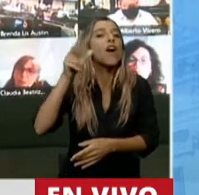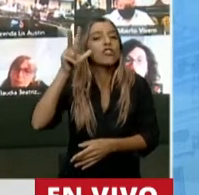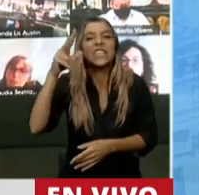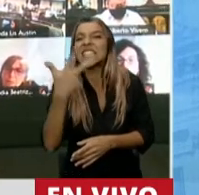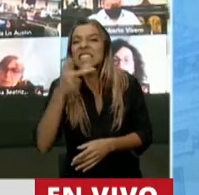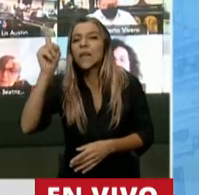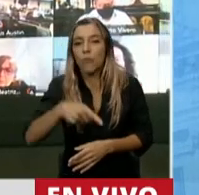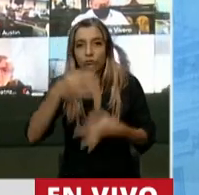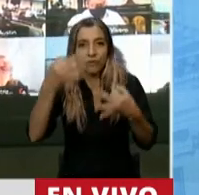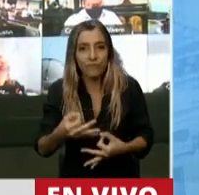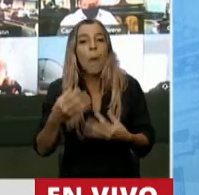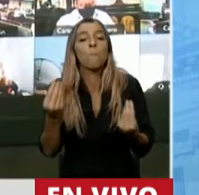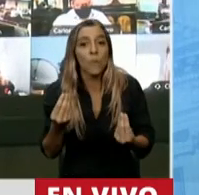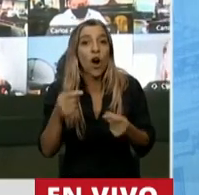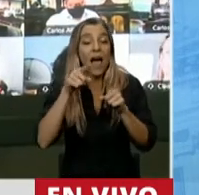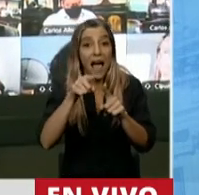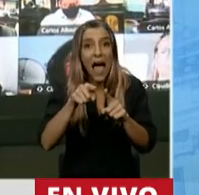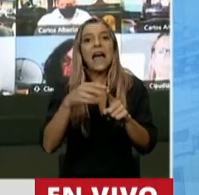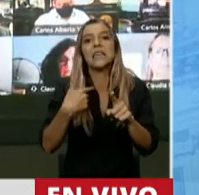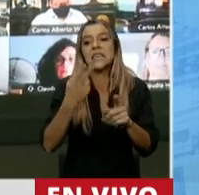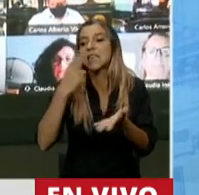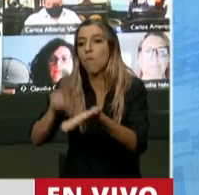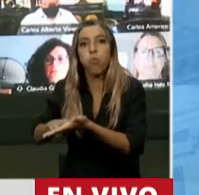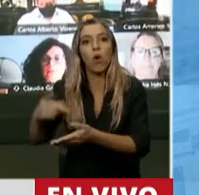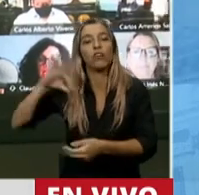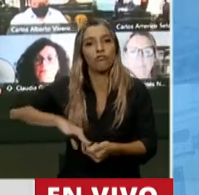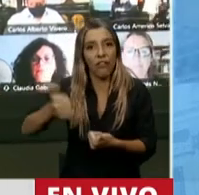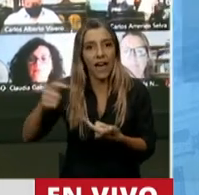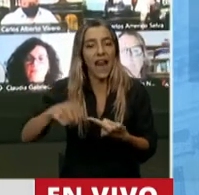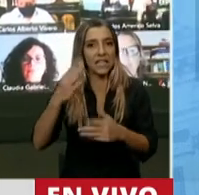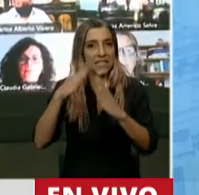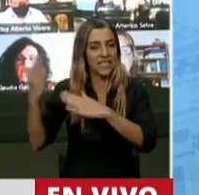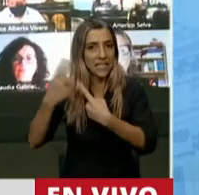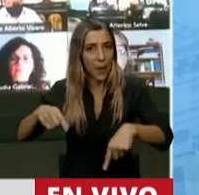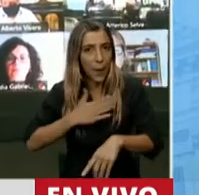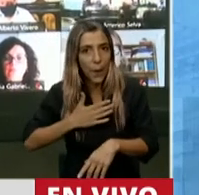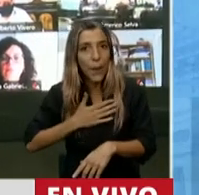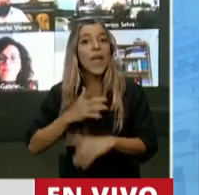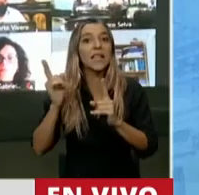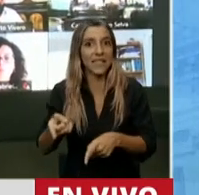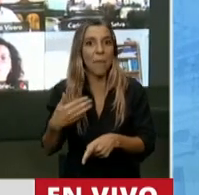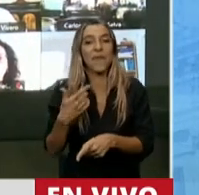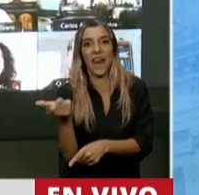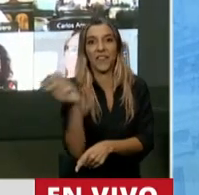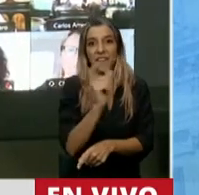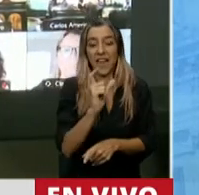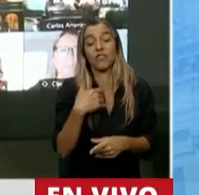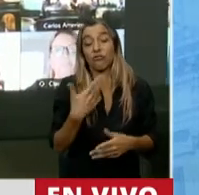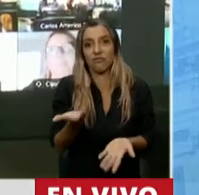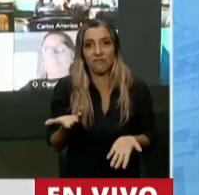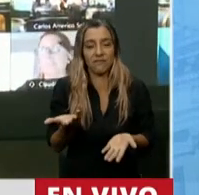total del activo para que, deducido los impuestos a las ganancias y bienes personales, dé una ganancia que permita cubrir el